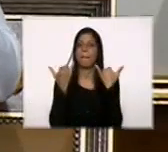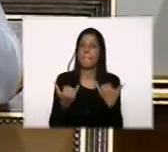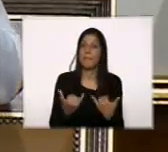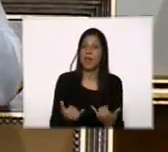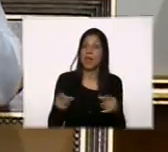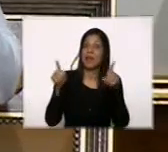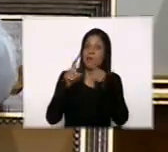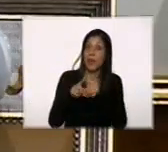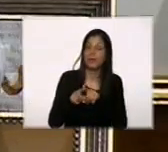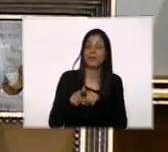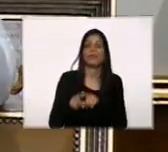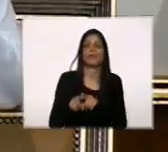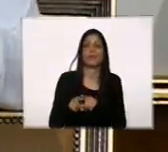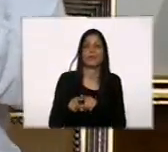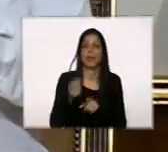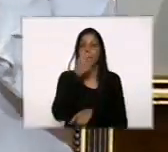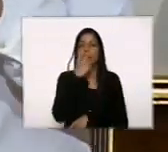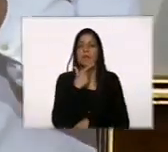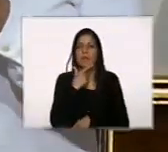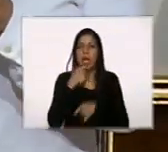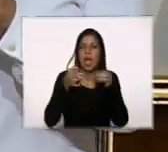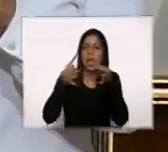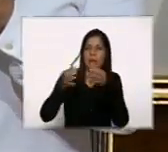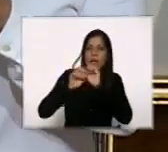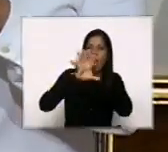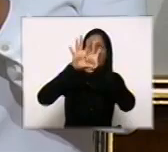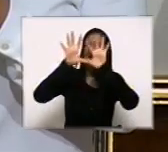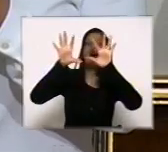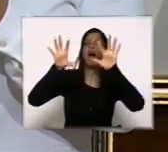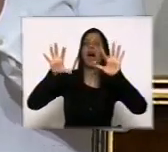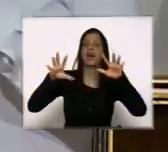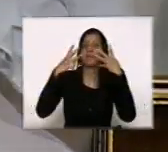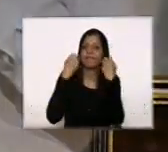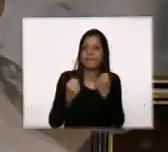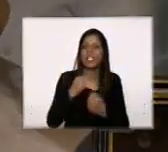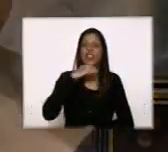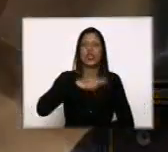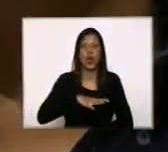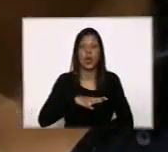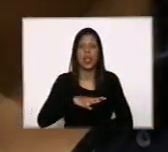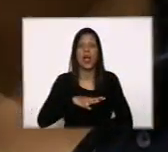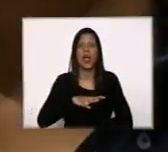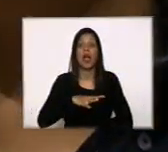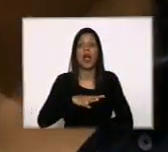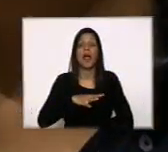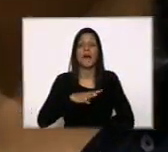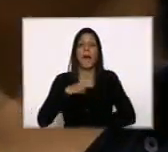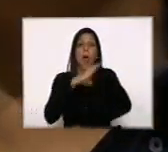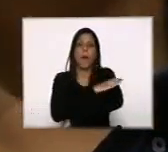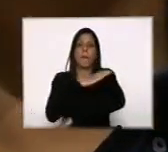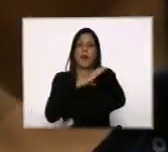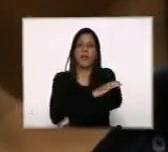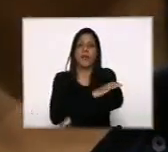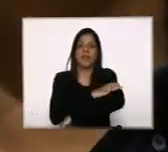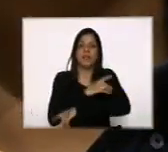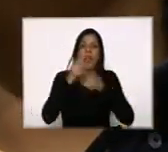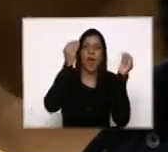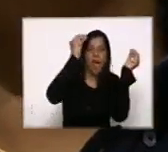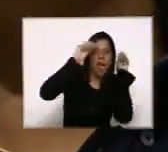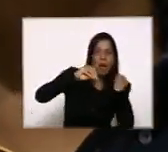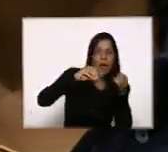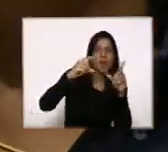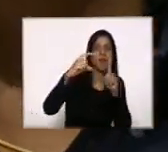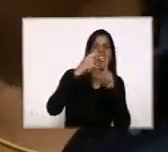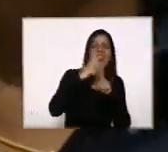debemos, como bien lo dijo Ameliach, entender la historia. Esa traición al pueblo venezolano consagrado en